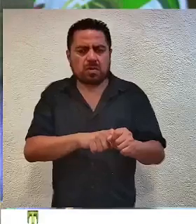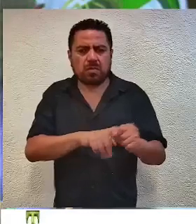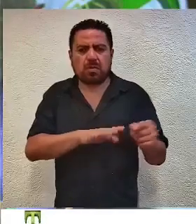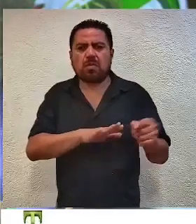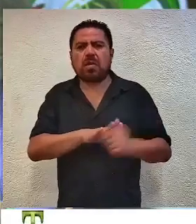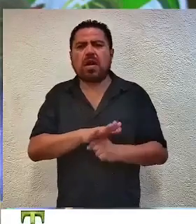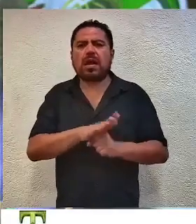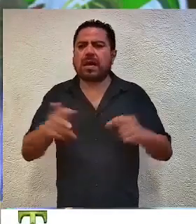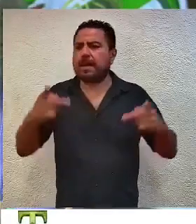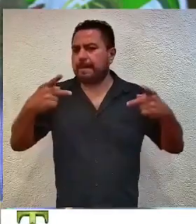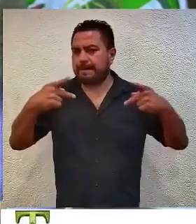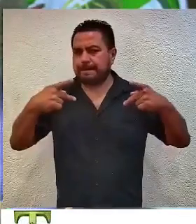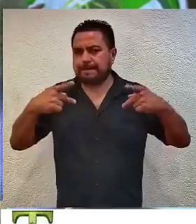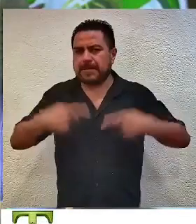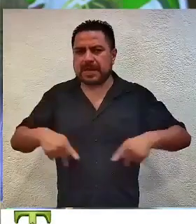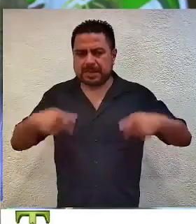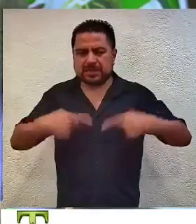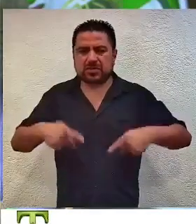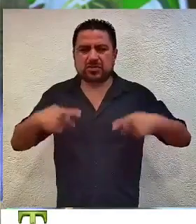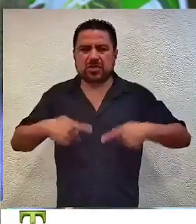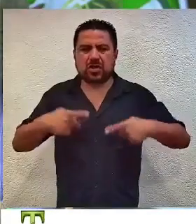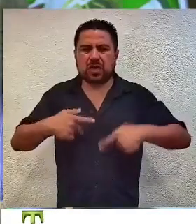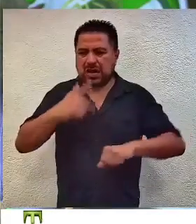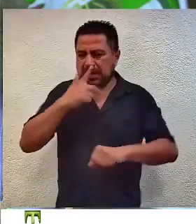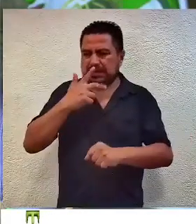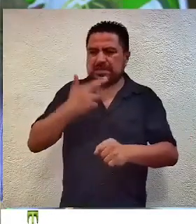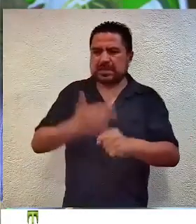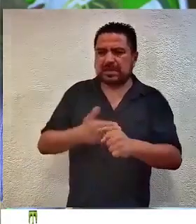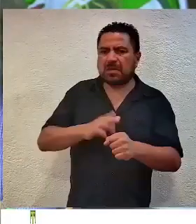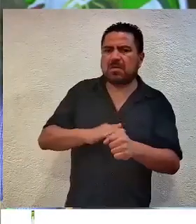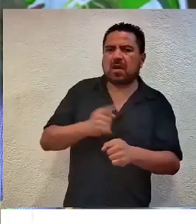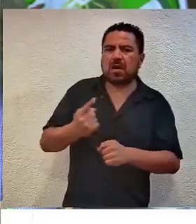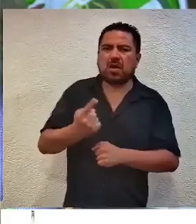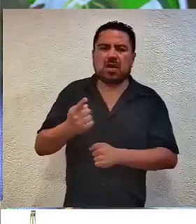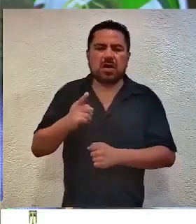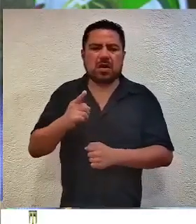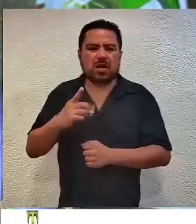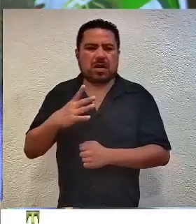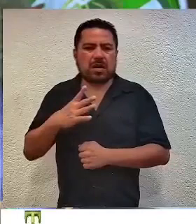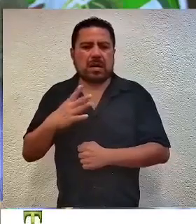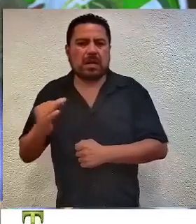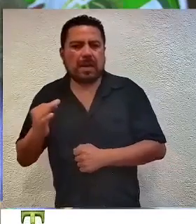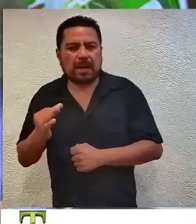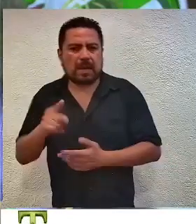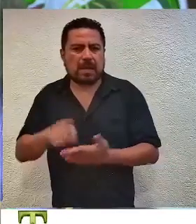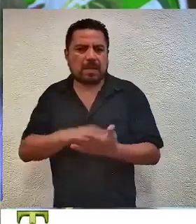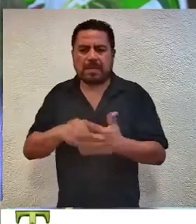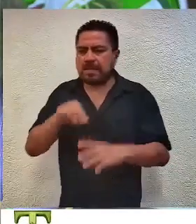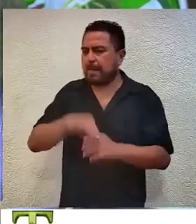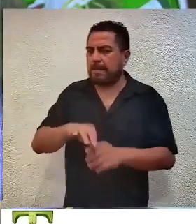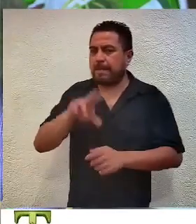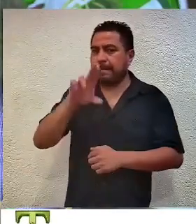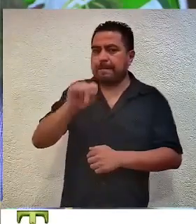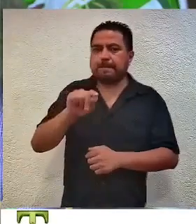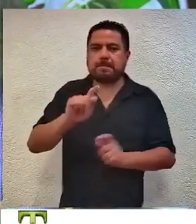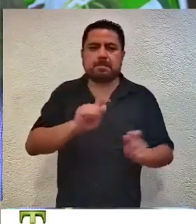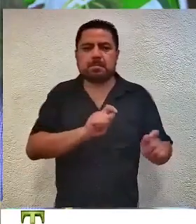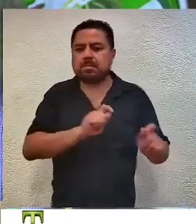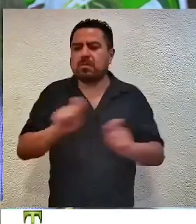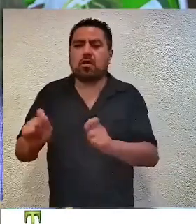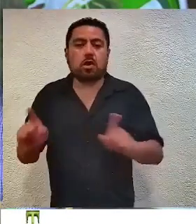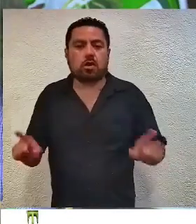una persona que ocupa el cargo por elección popular, fue designada